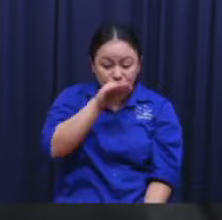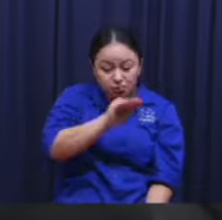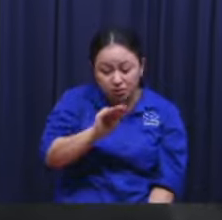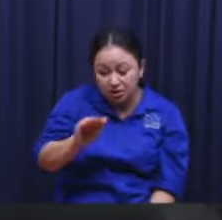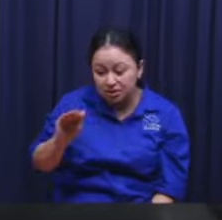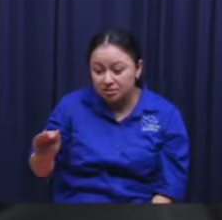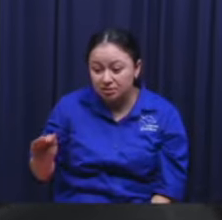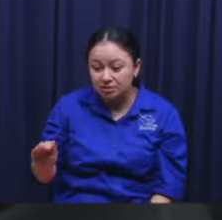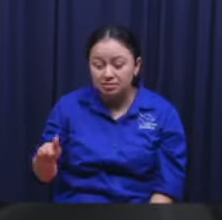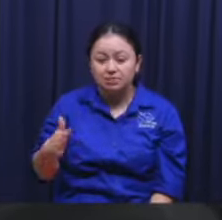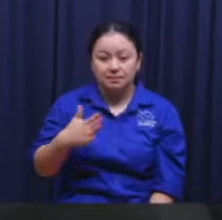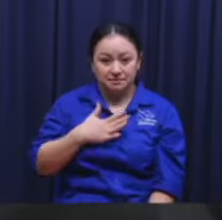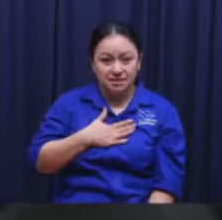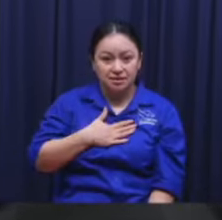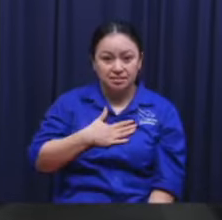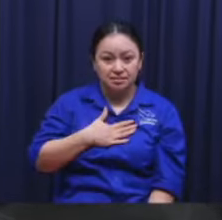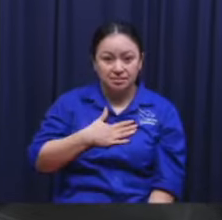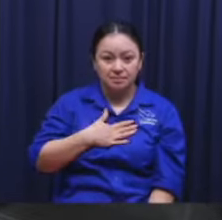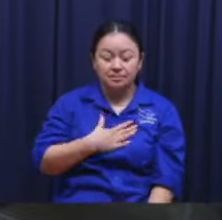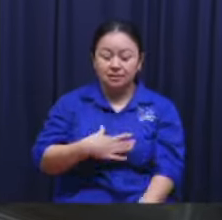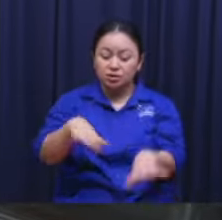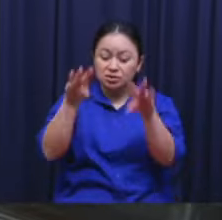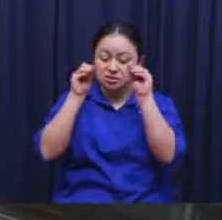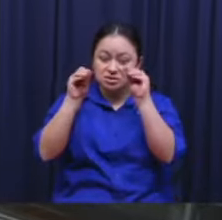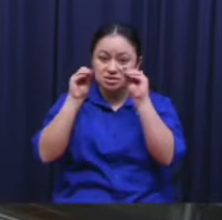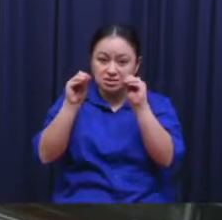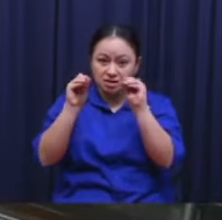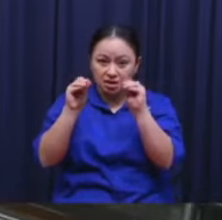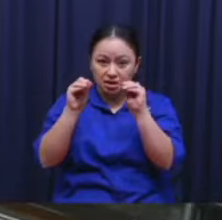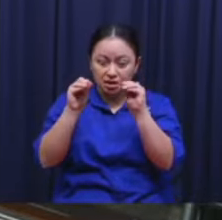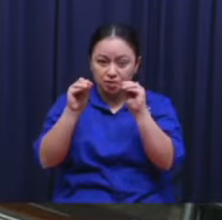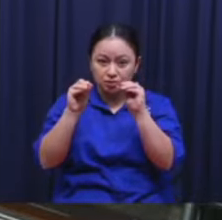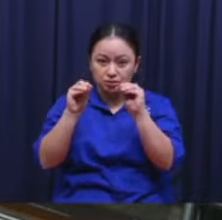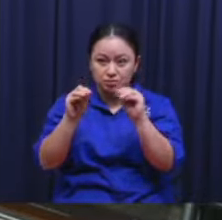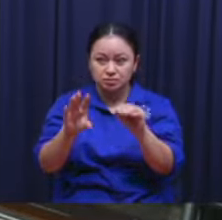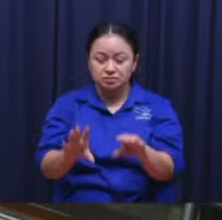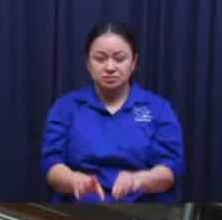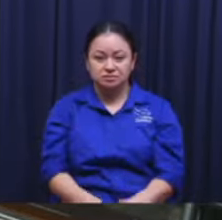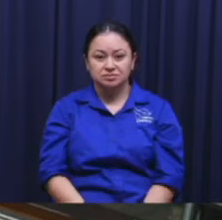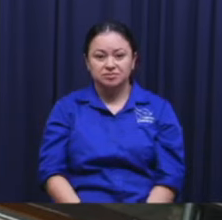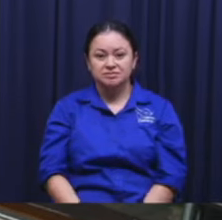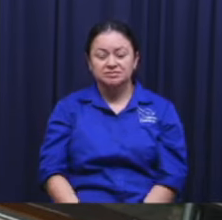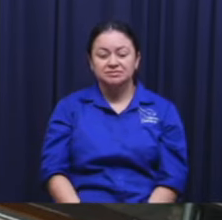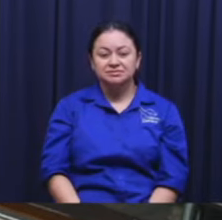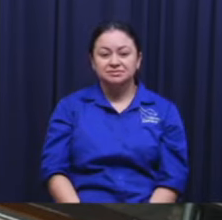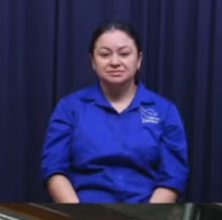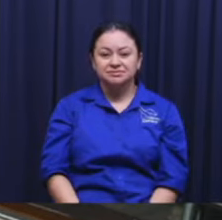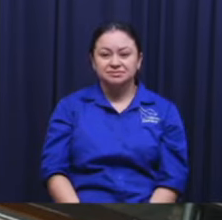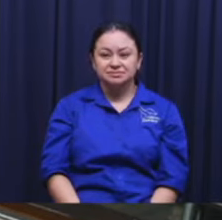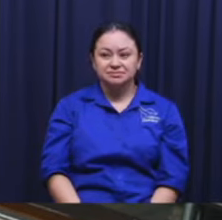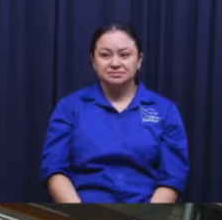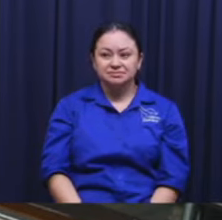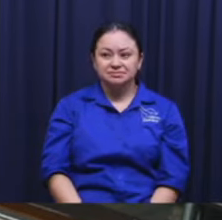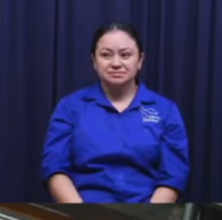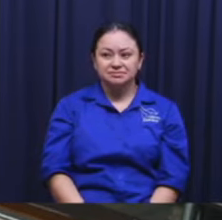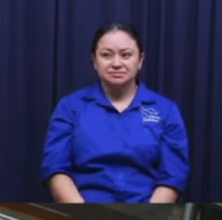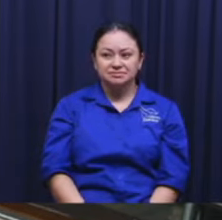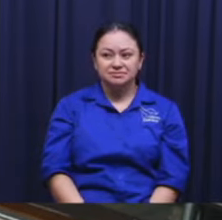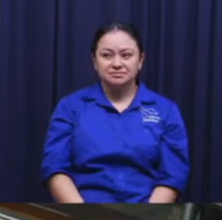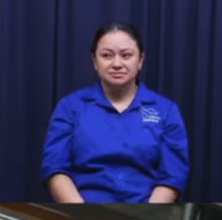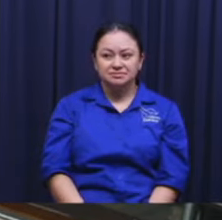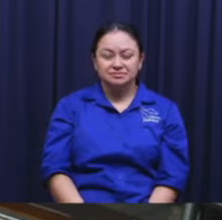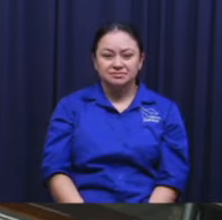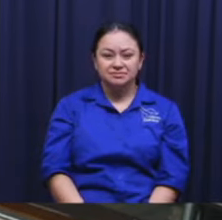siquiera cristiano era, y me decían así, el que es mandado no es culpado, me decían, ¿verdad? Como quien dice, si la culpa es mi